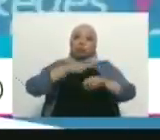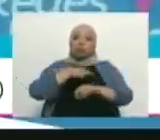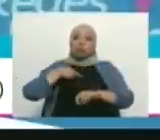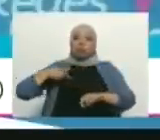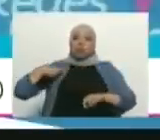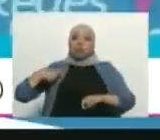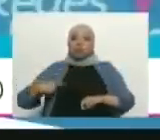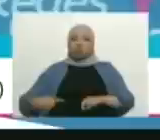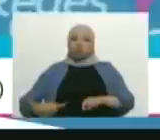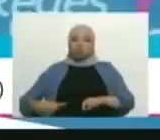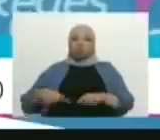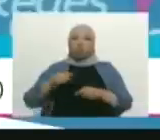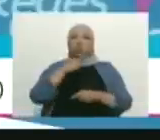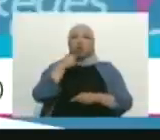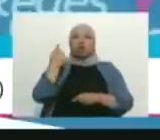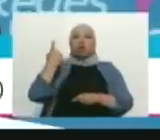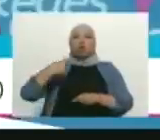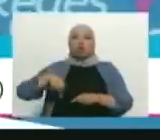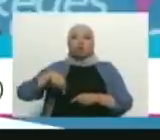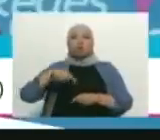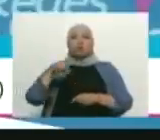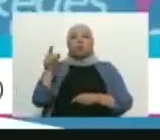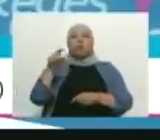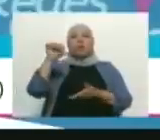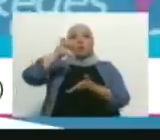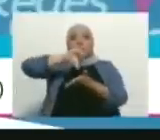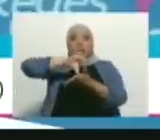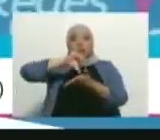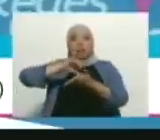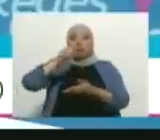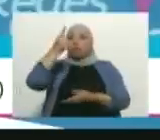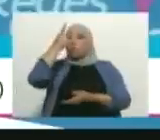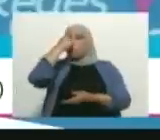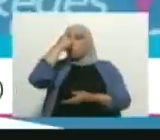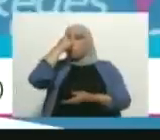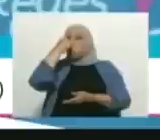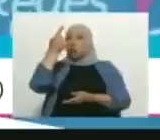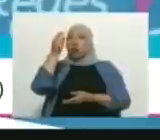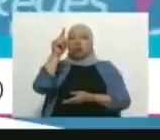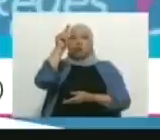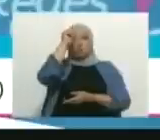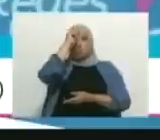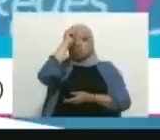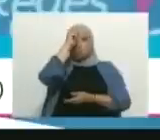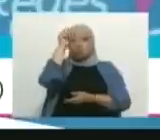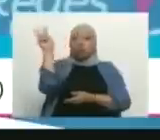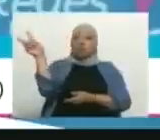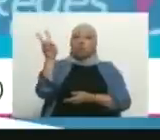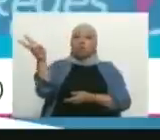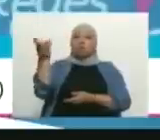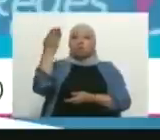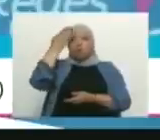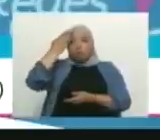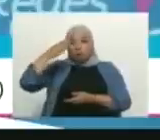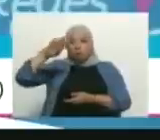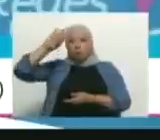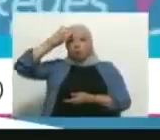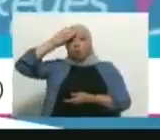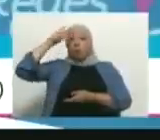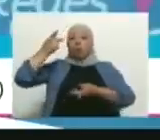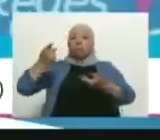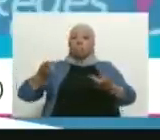sancionan a Rusia, sancionan a la India, sancionan a Irán, sancionan a Turquía, sancionan a Venezuela, sancionan a Cuba.